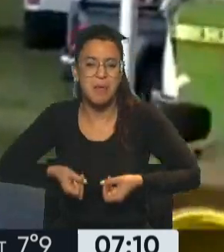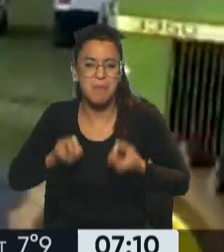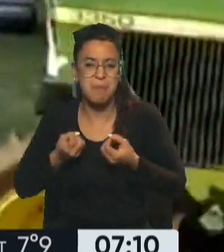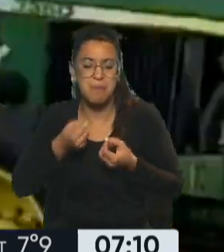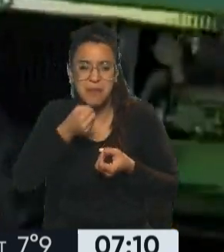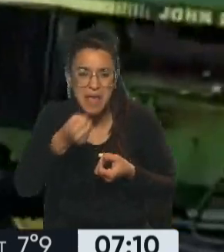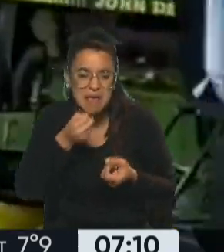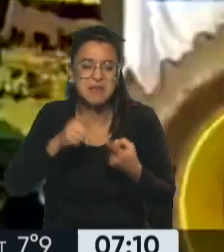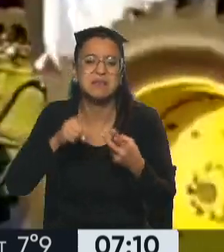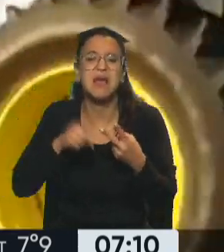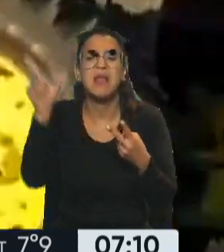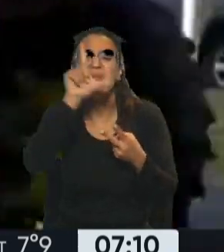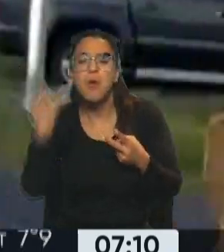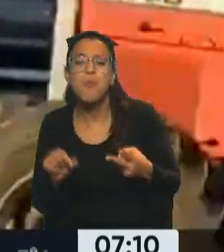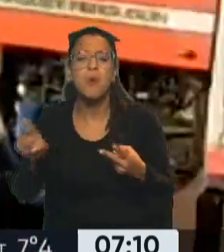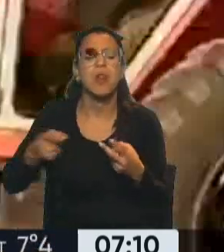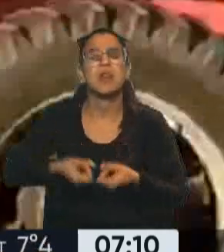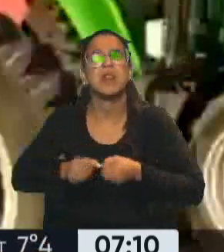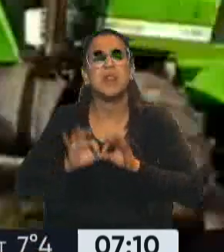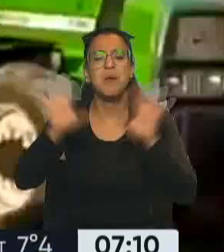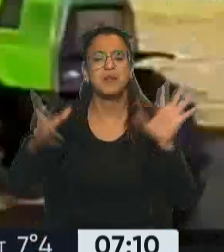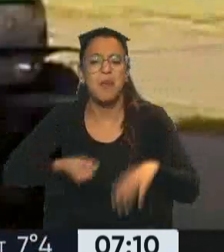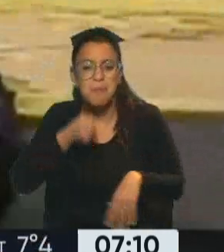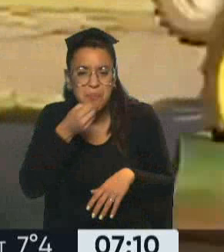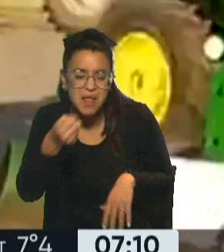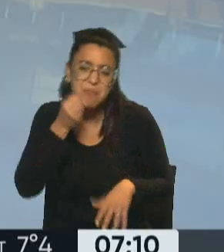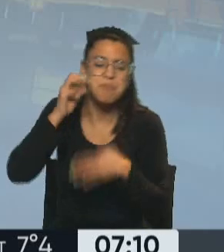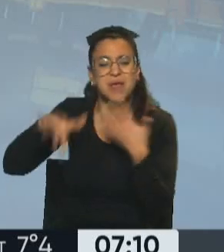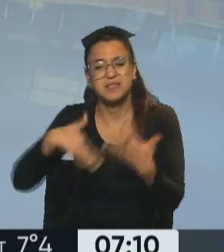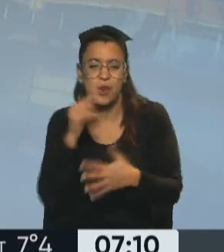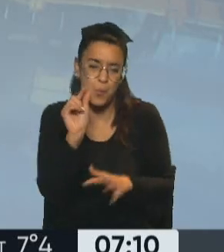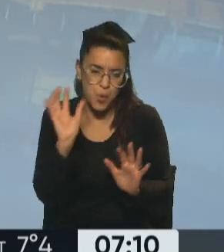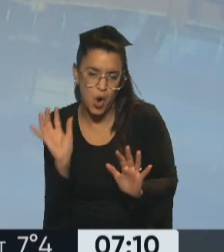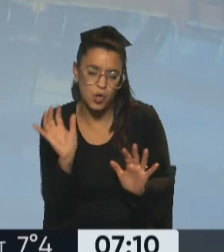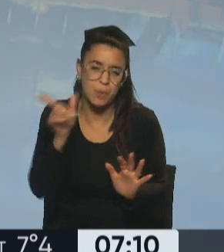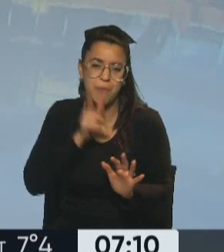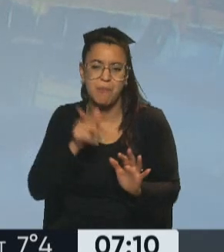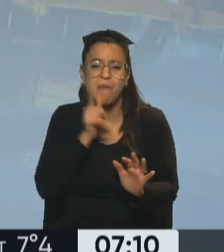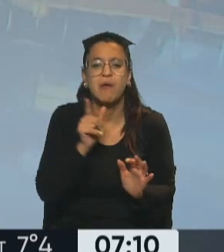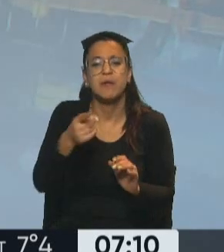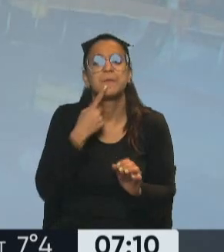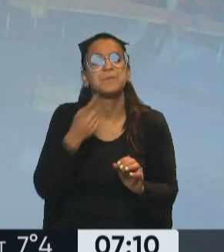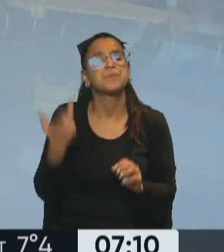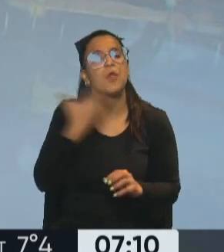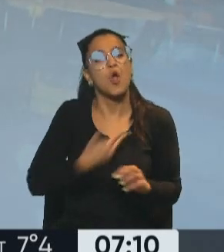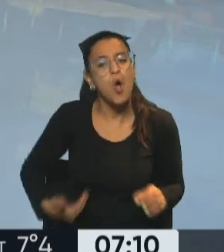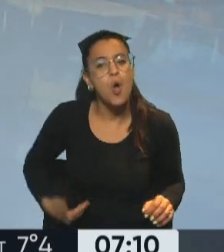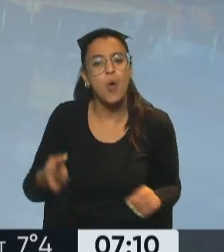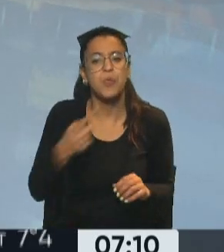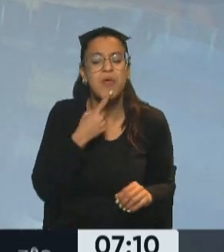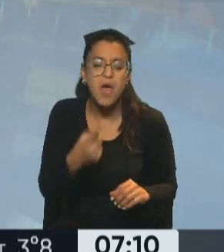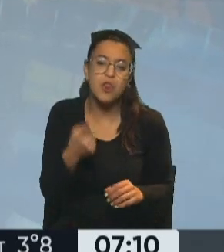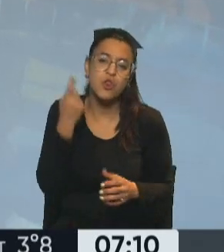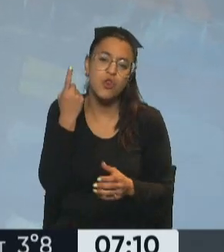No, República con libertad de prensa. Digo, como que se mezcla un poco se todo. Se mezcla. ¿No? También es cierto que desde el gobierno han insistido y han